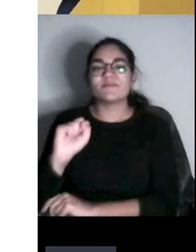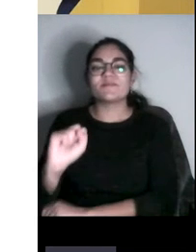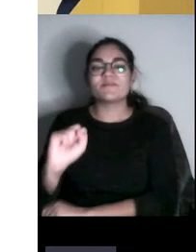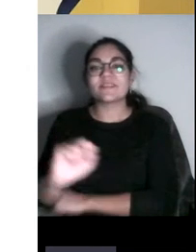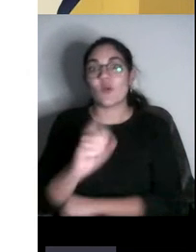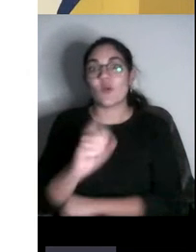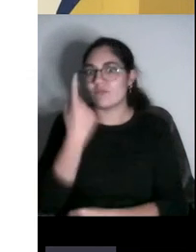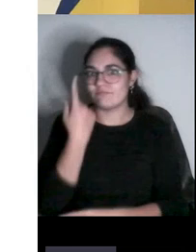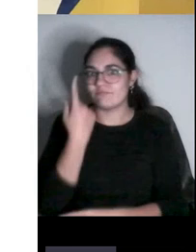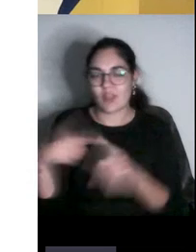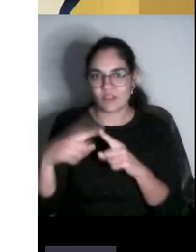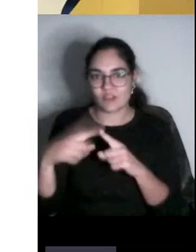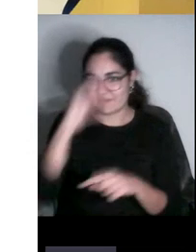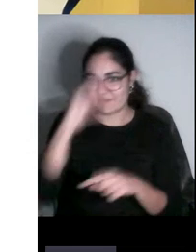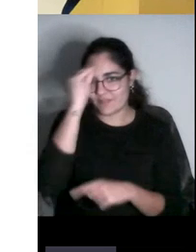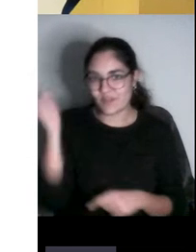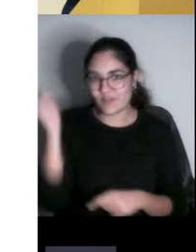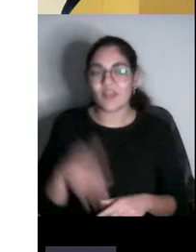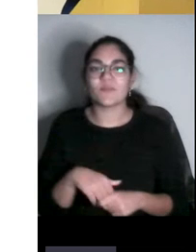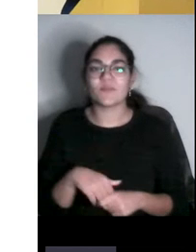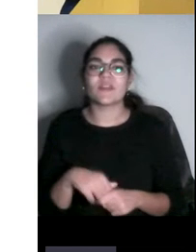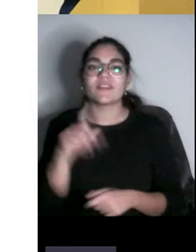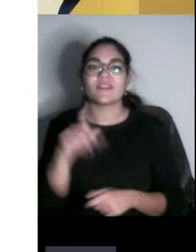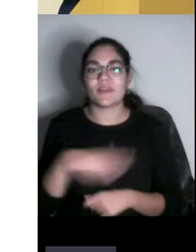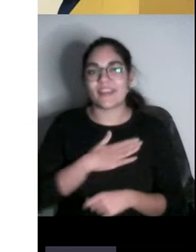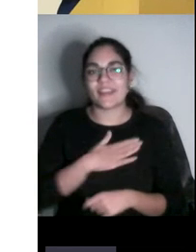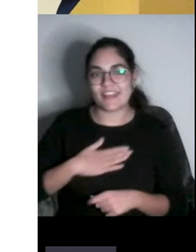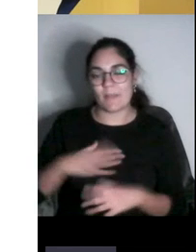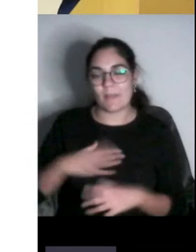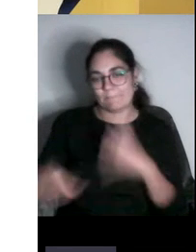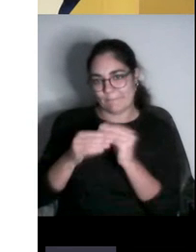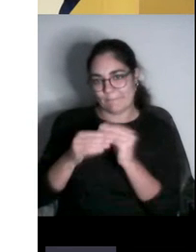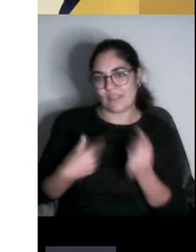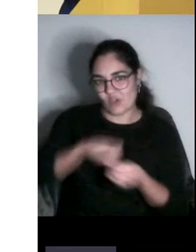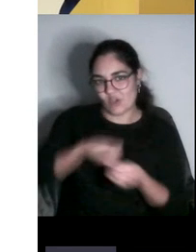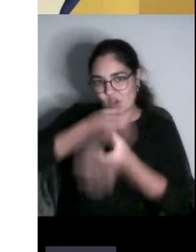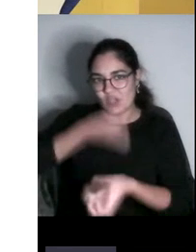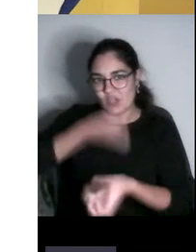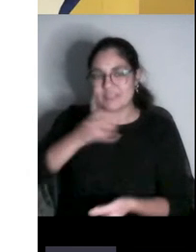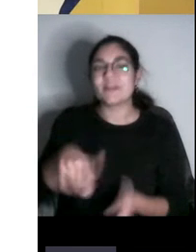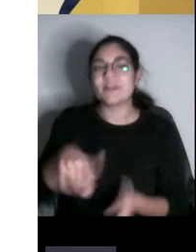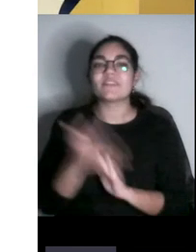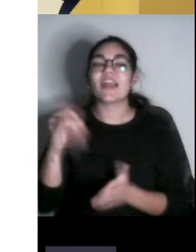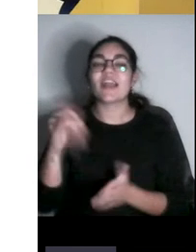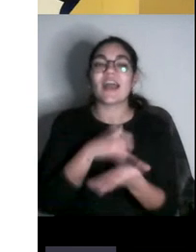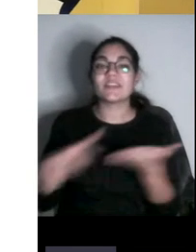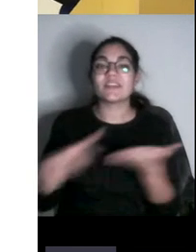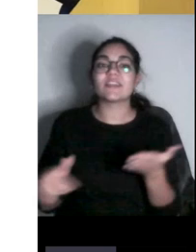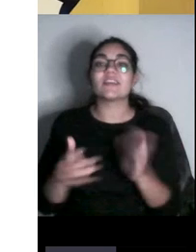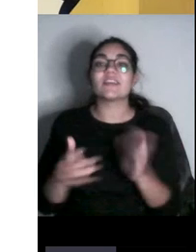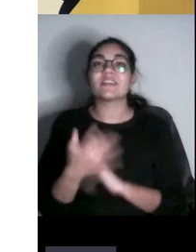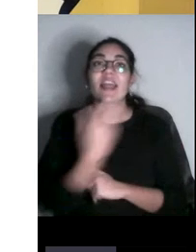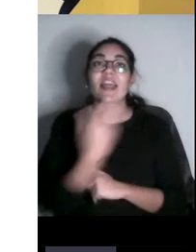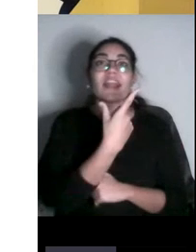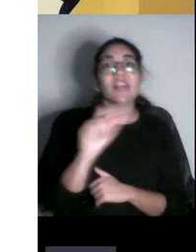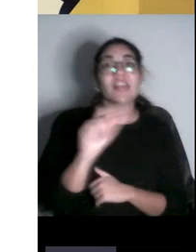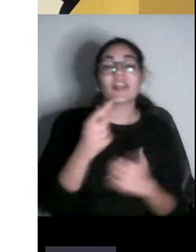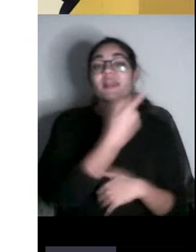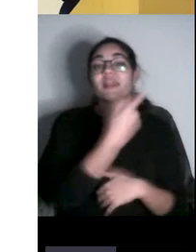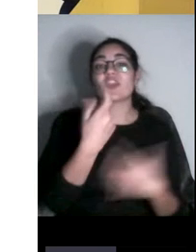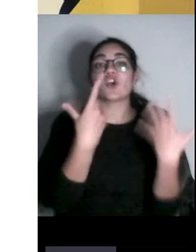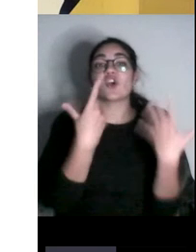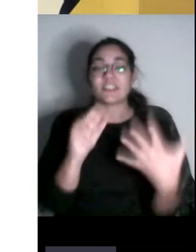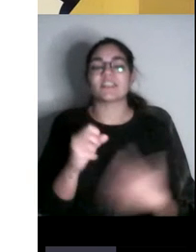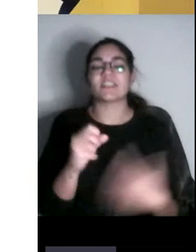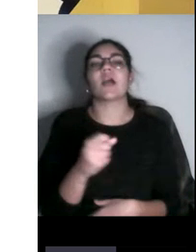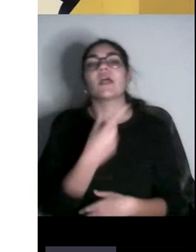comentado que sí que la trae aquí la relación y es que en las asignaturas tienen entre 60 y 110 alumnos la segunda práctica